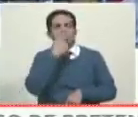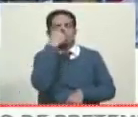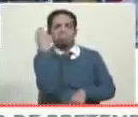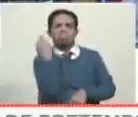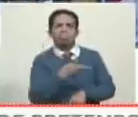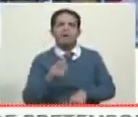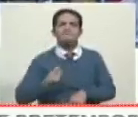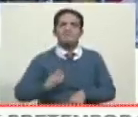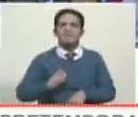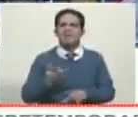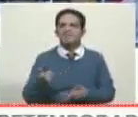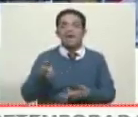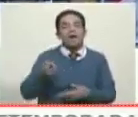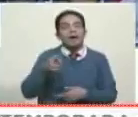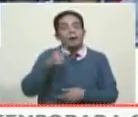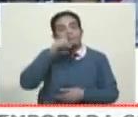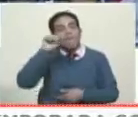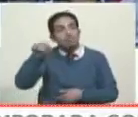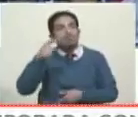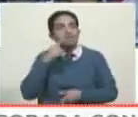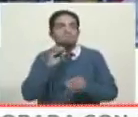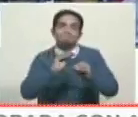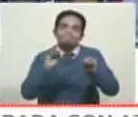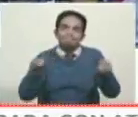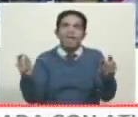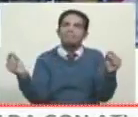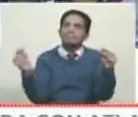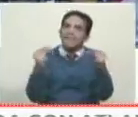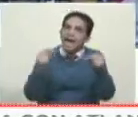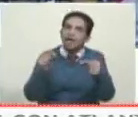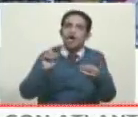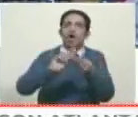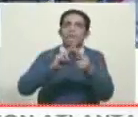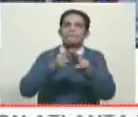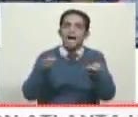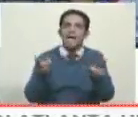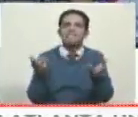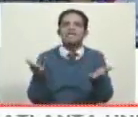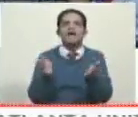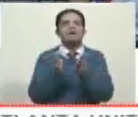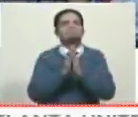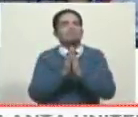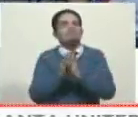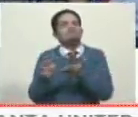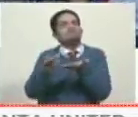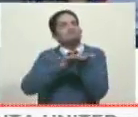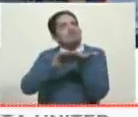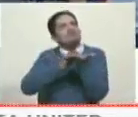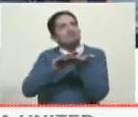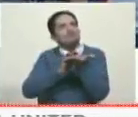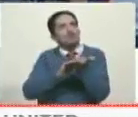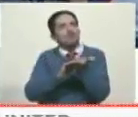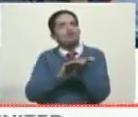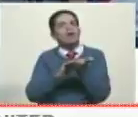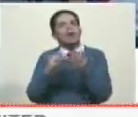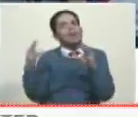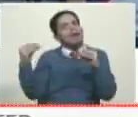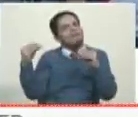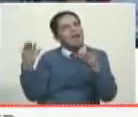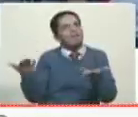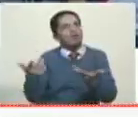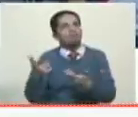nicolás maduró llama la paz llama al diálogo llama a resolver los problemas como es hablando así es la